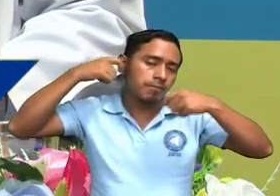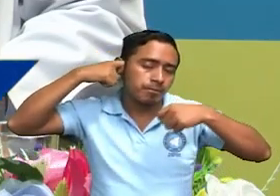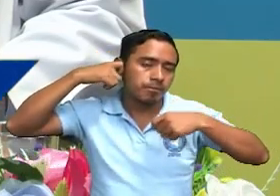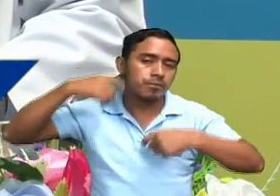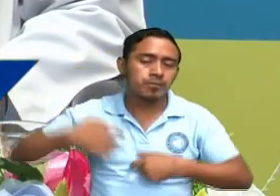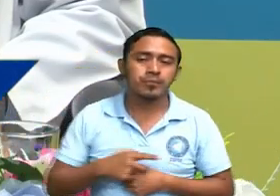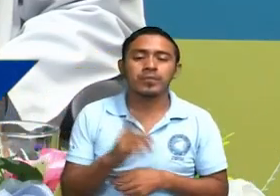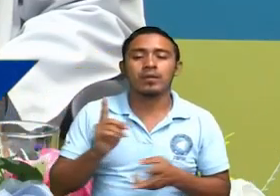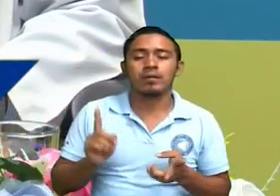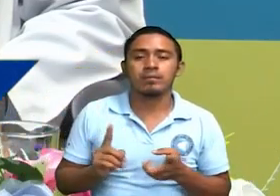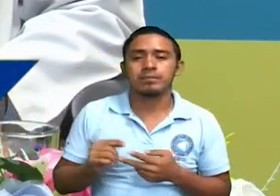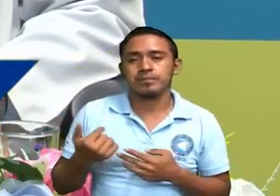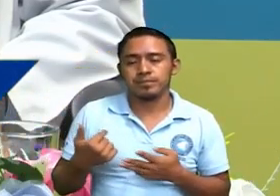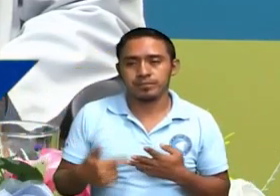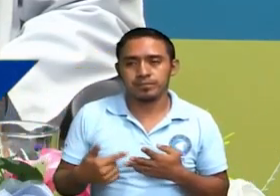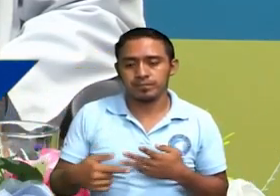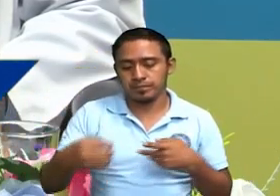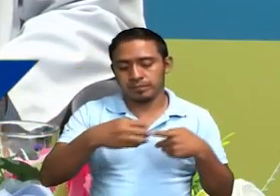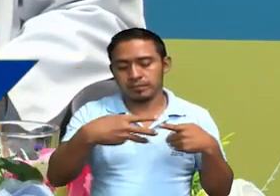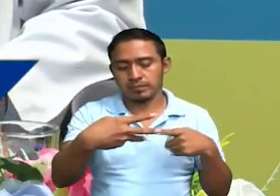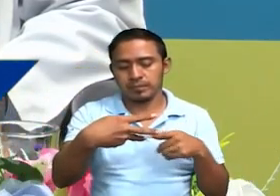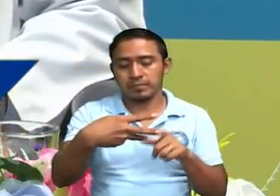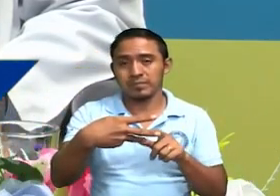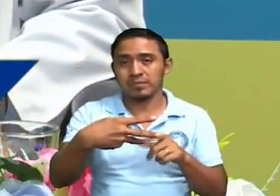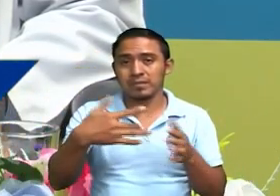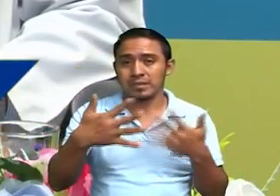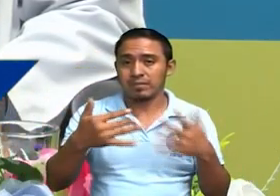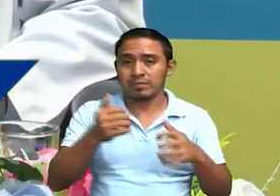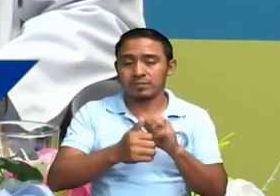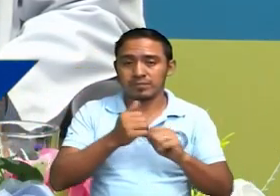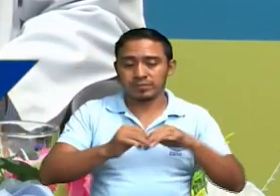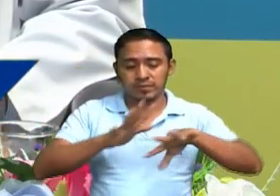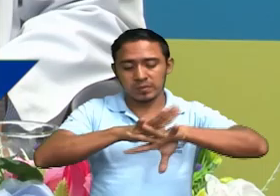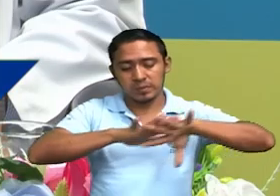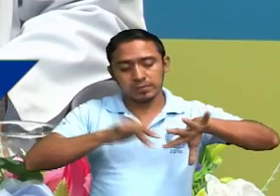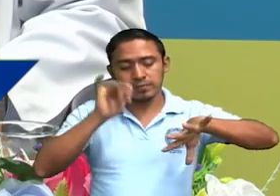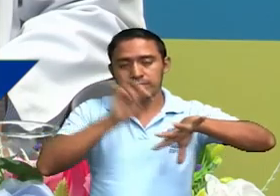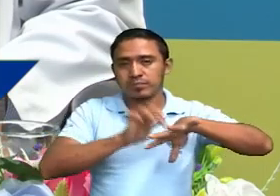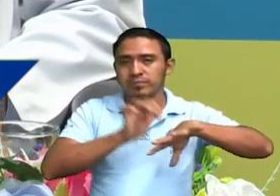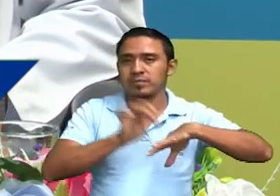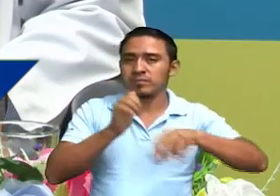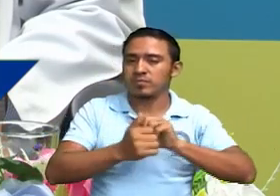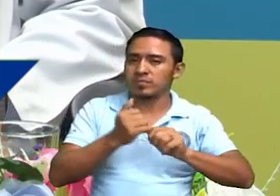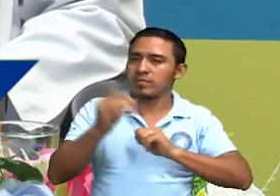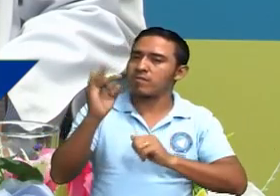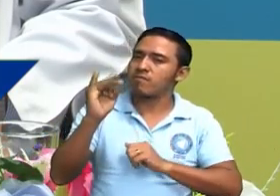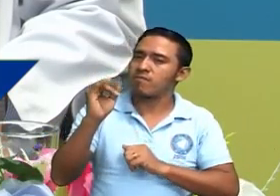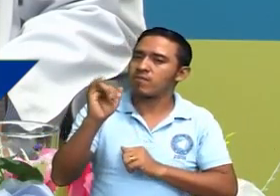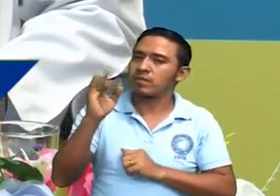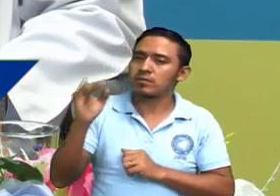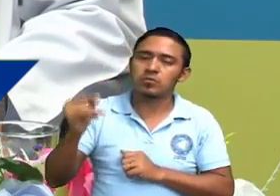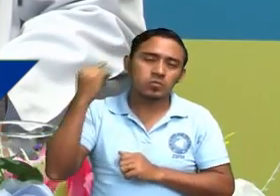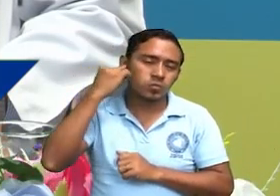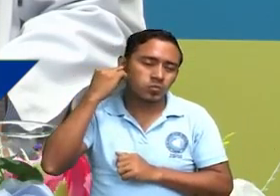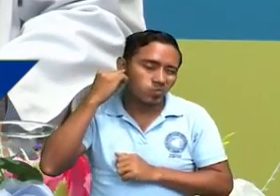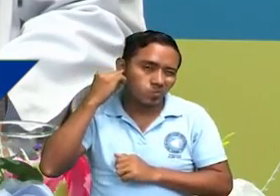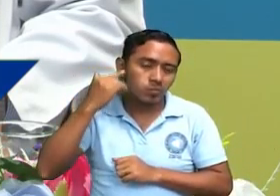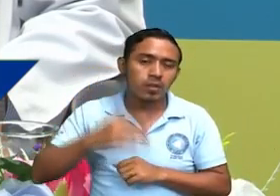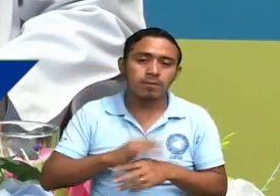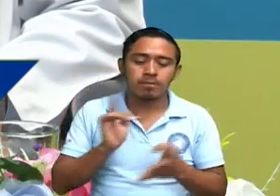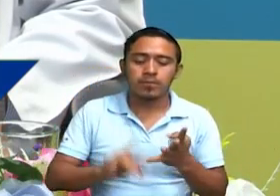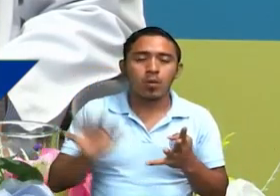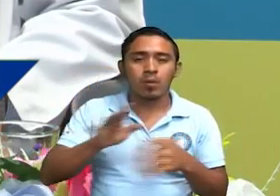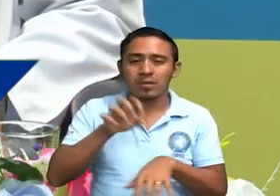tenga perforada su membrana timpánica, una infección en los oídos. Puede ser que el niño sea